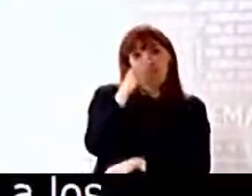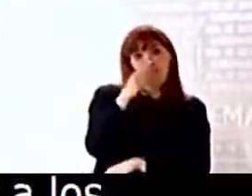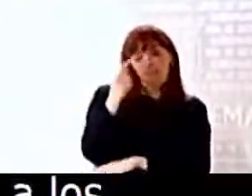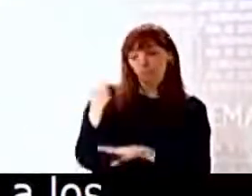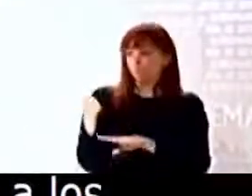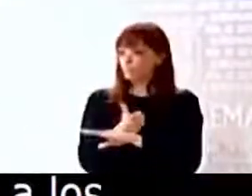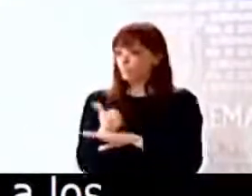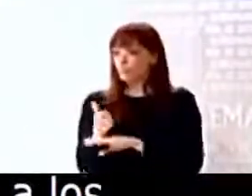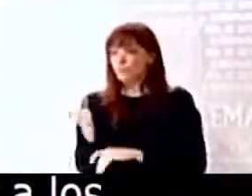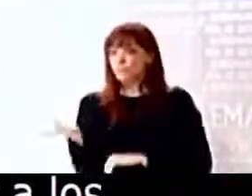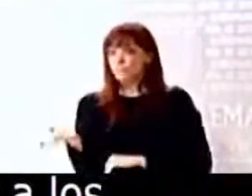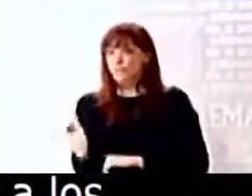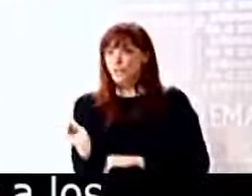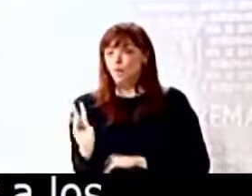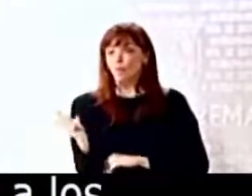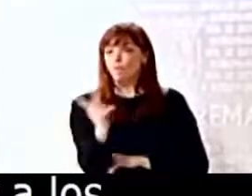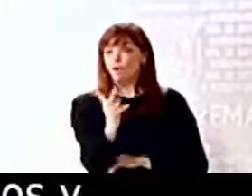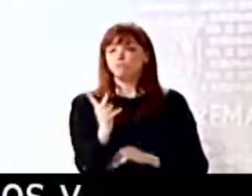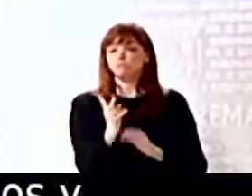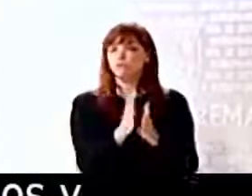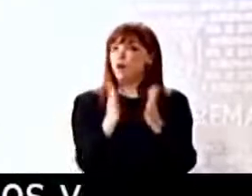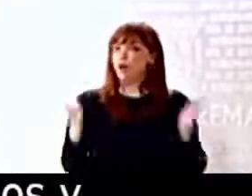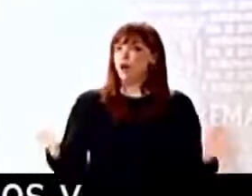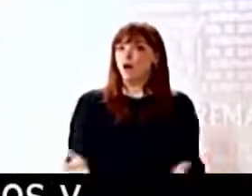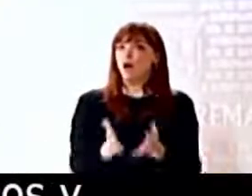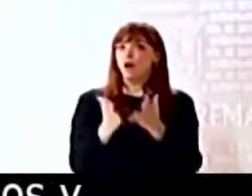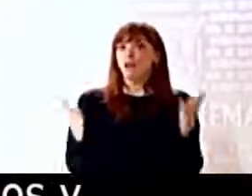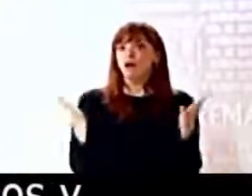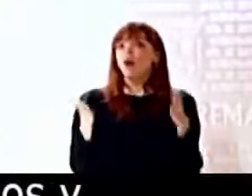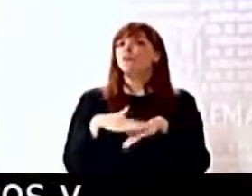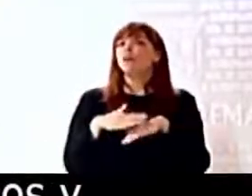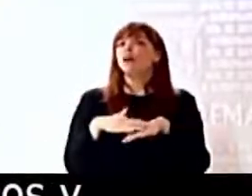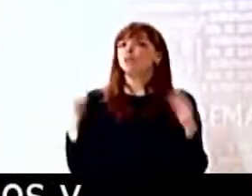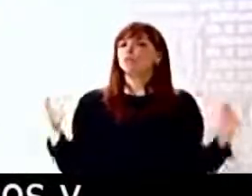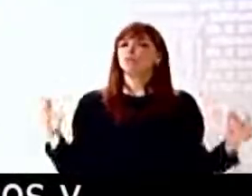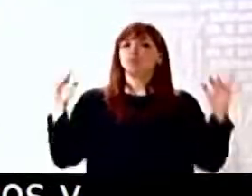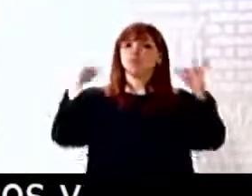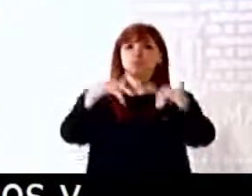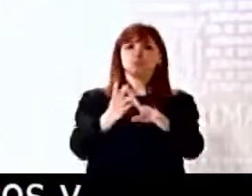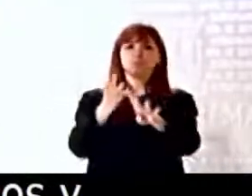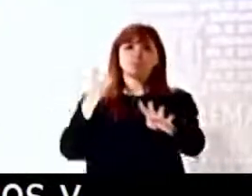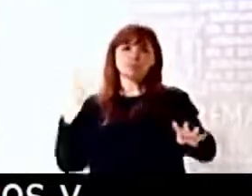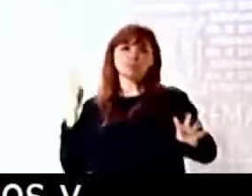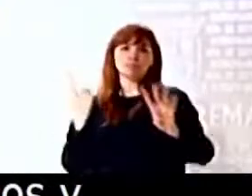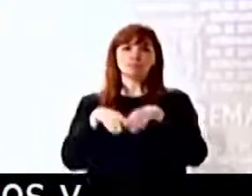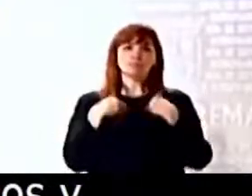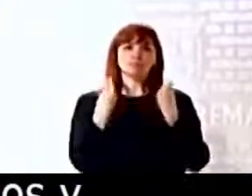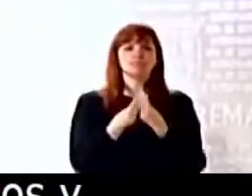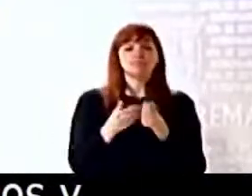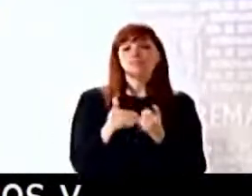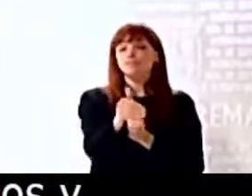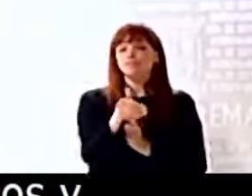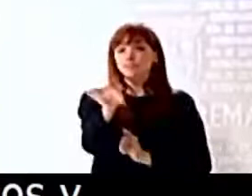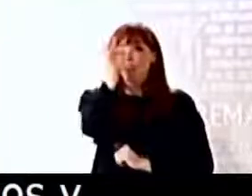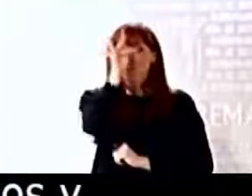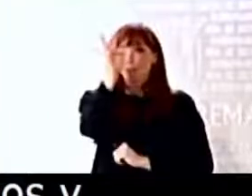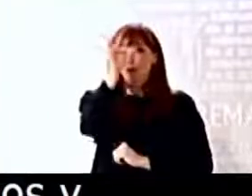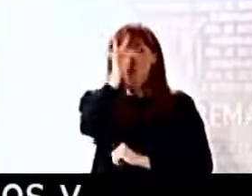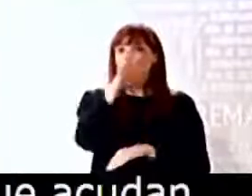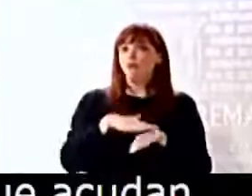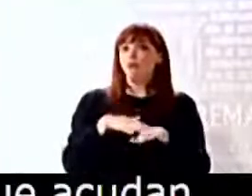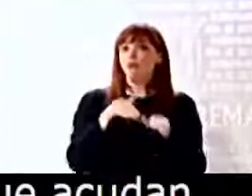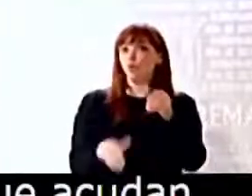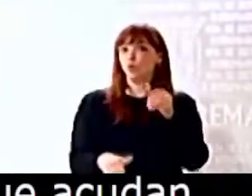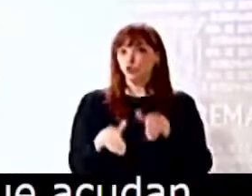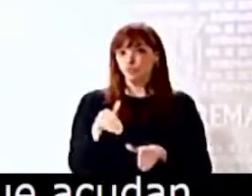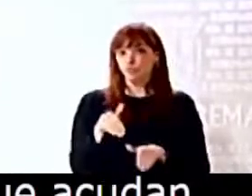los ciudadanos y ciudadanas de Villanueva de la Serena a que acudan masivamente el próximo domingo a